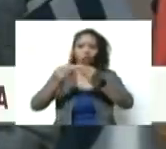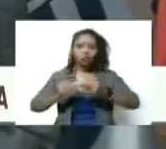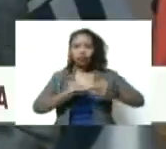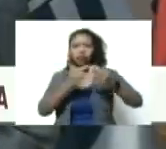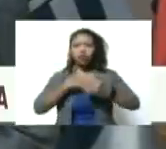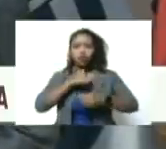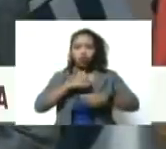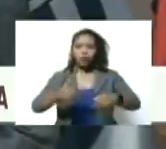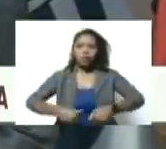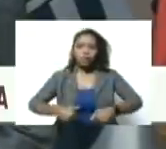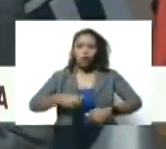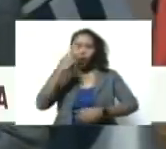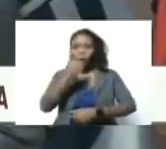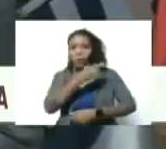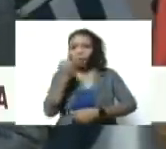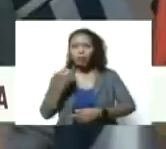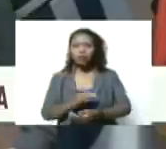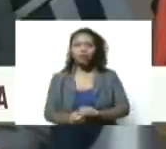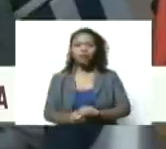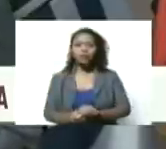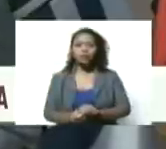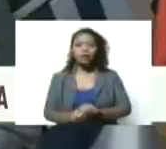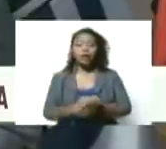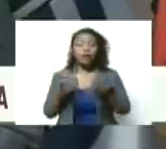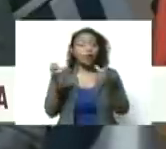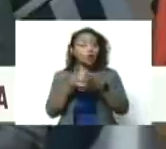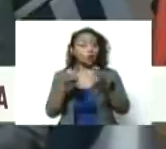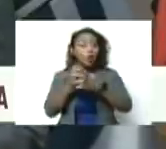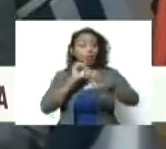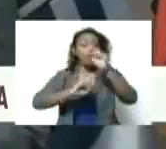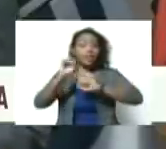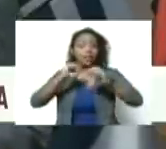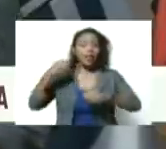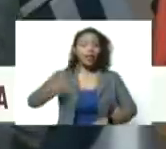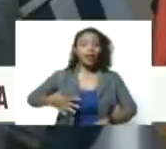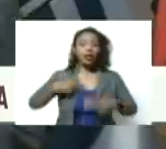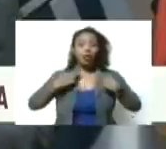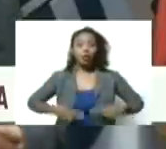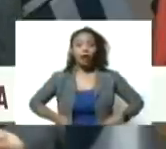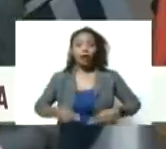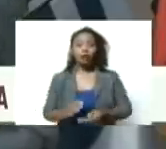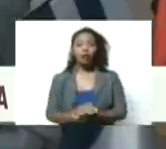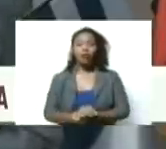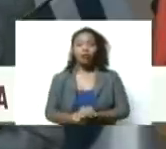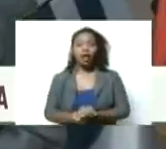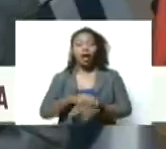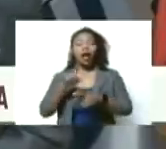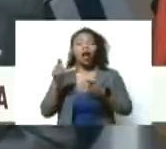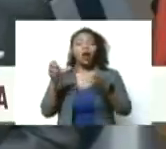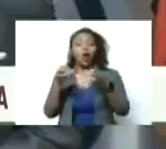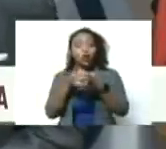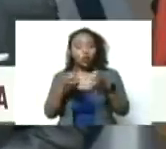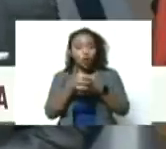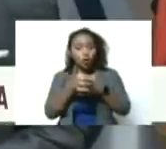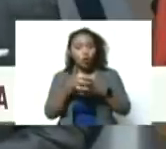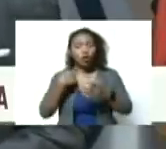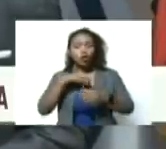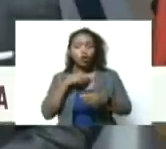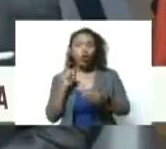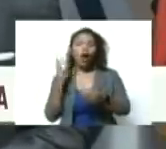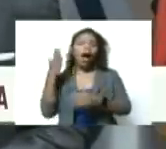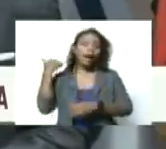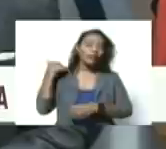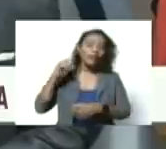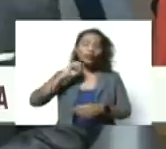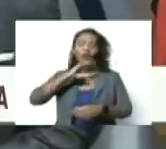nosotros el compromiso a través de los comités de defensa de derechos humanos, a través de los organismos a los que pertenecimos,